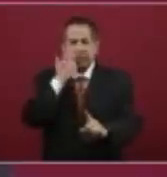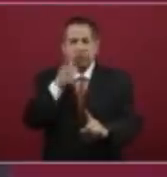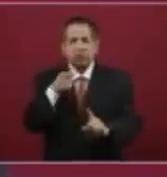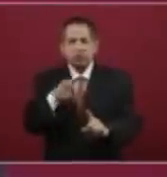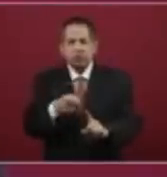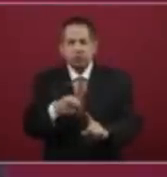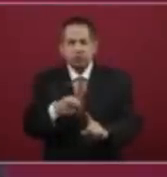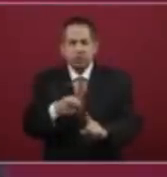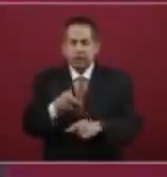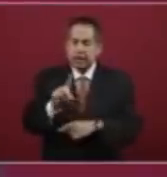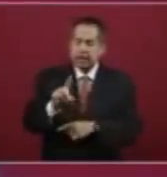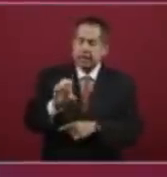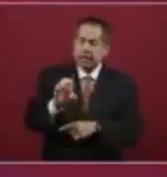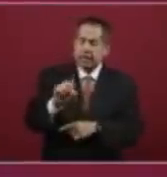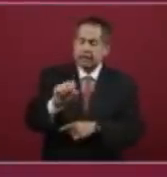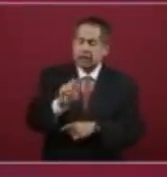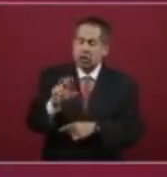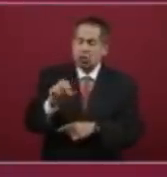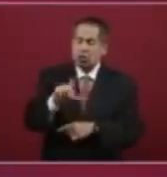desarrollo.